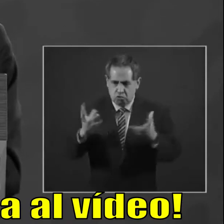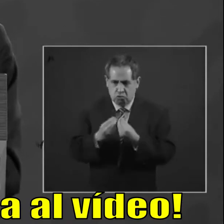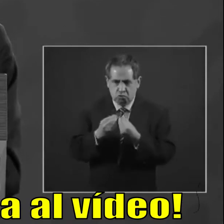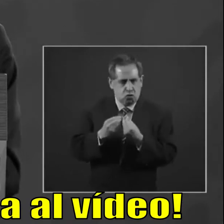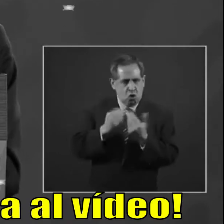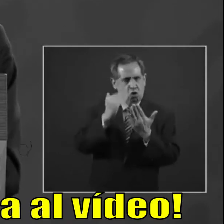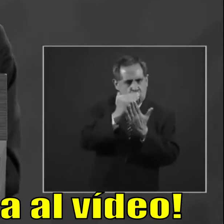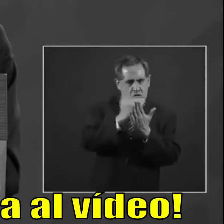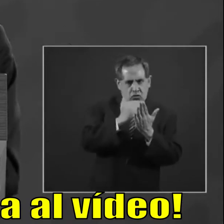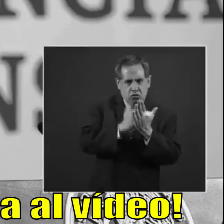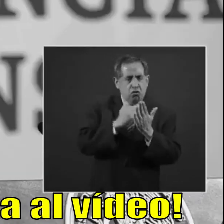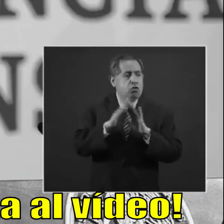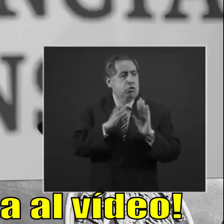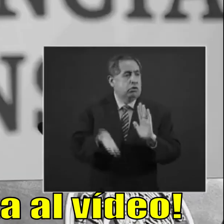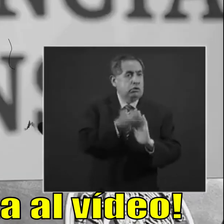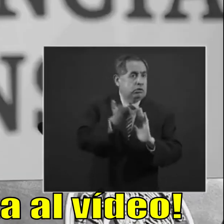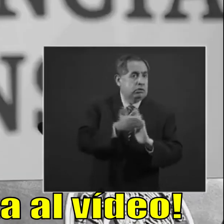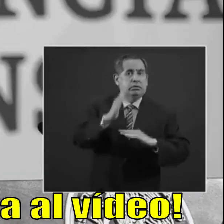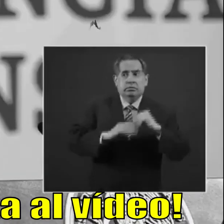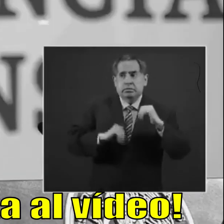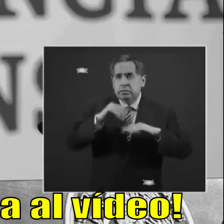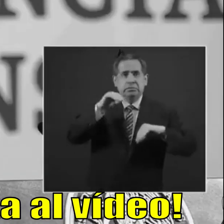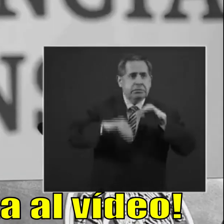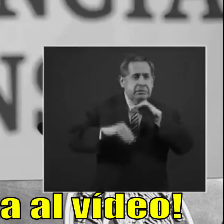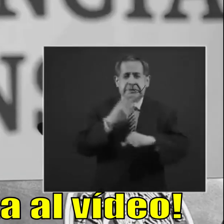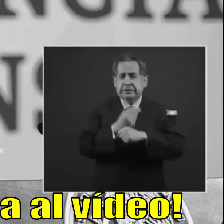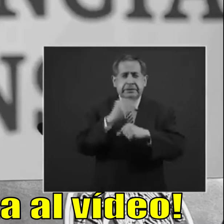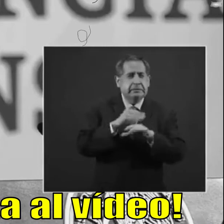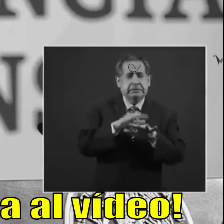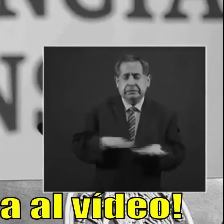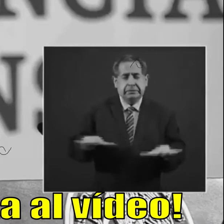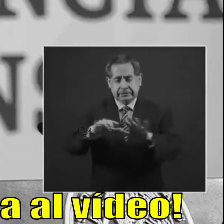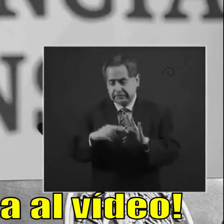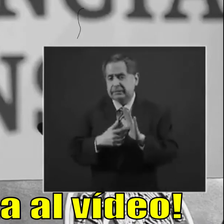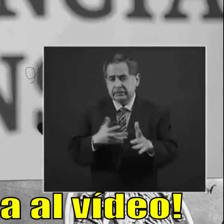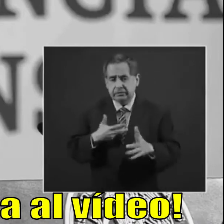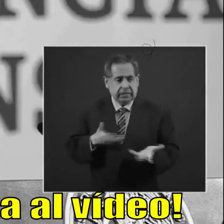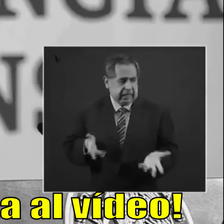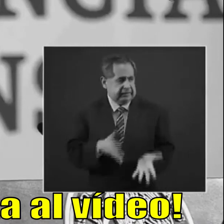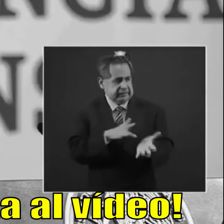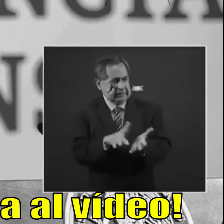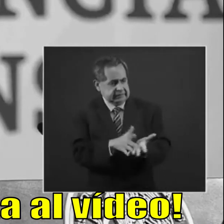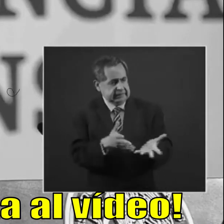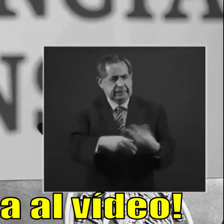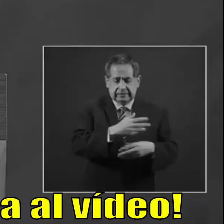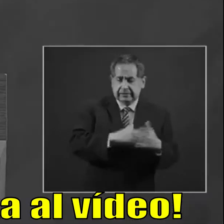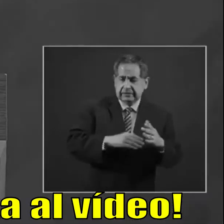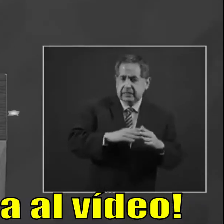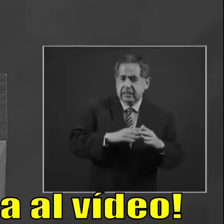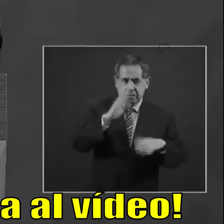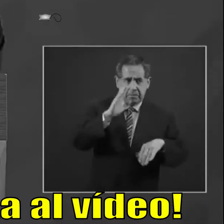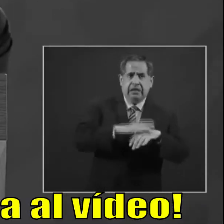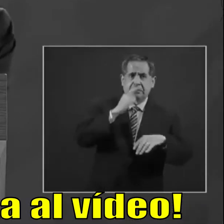Se está hablando con los empresarios, con todas las organizaciones empresariales, y en 15 días se